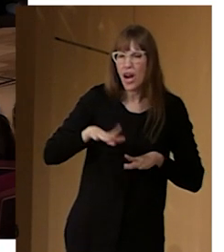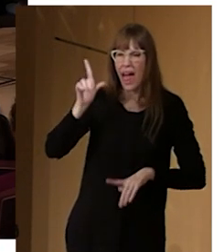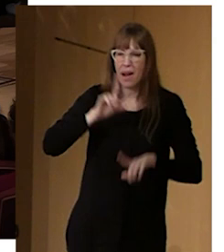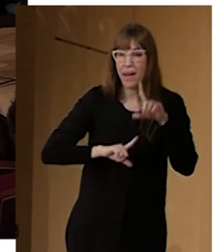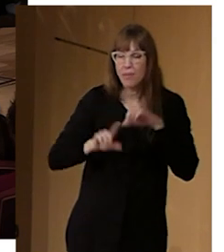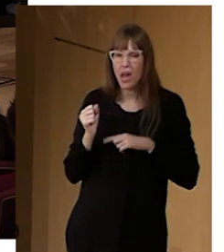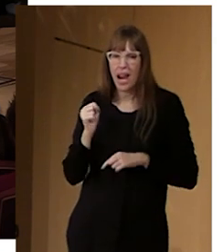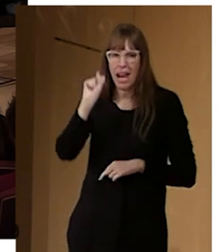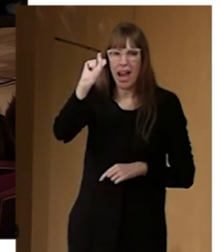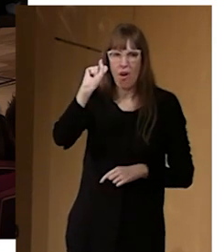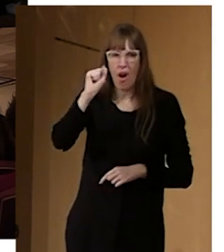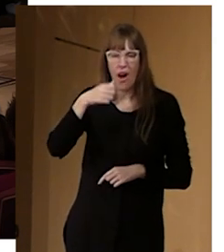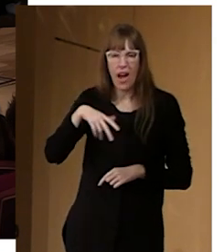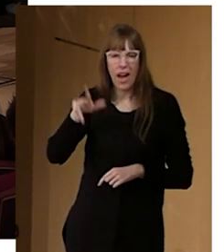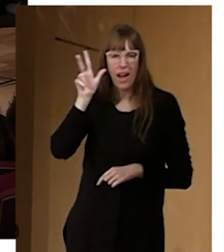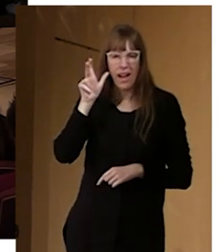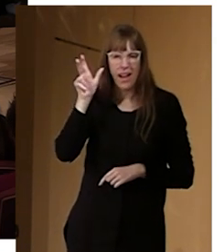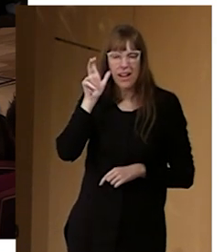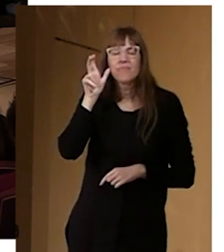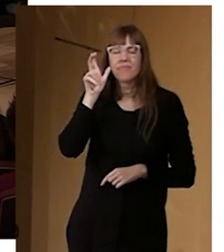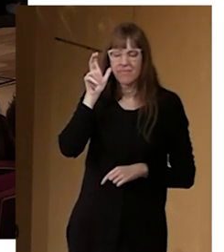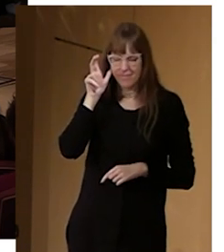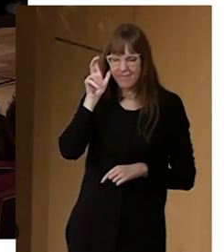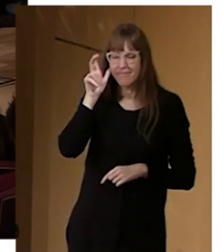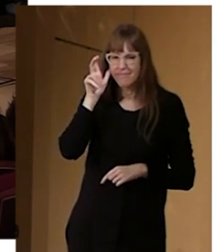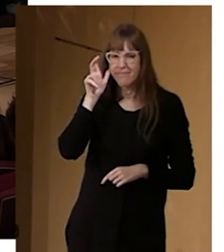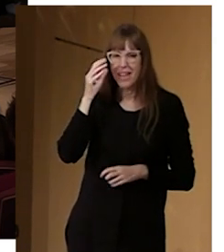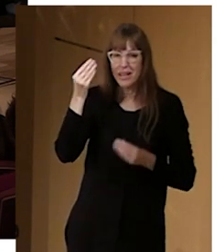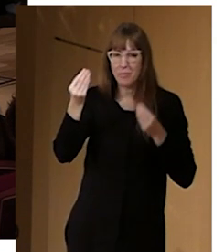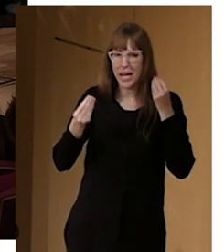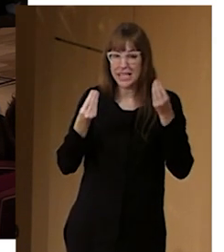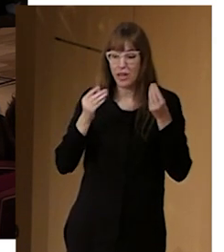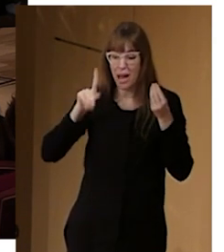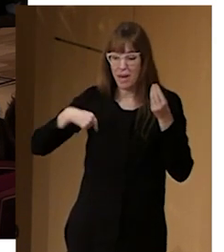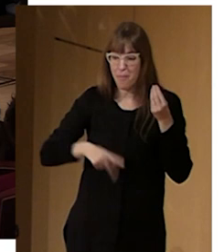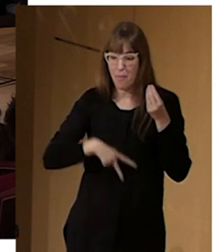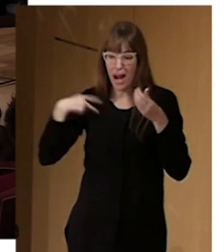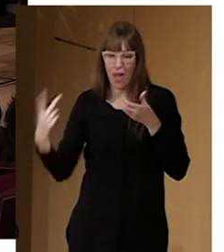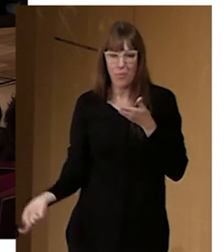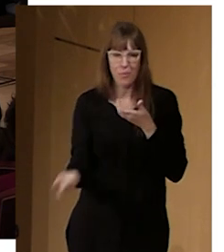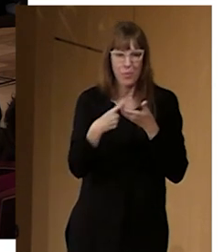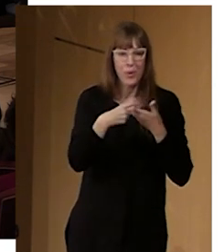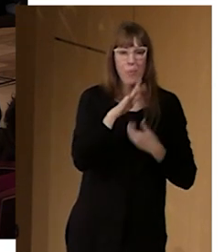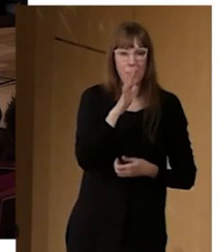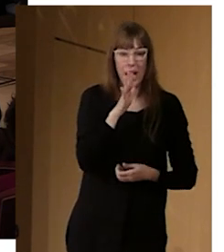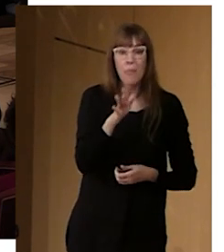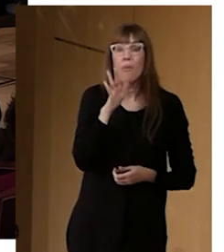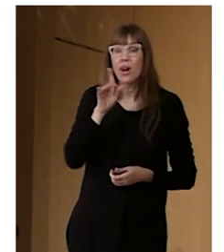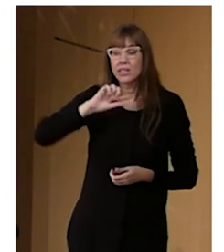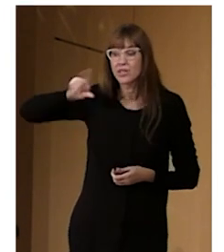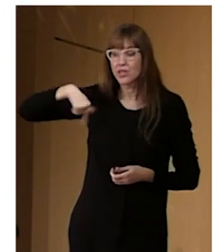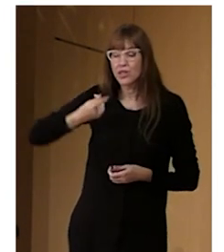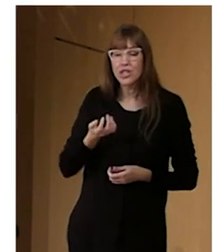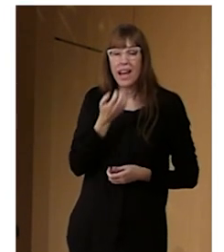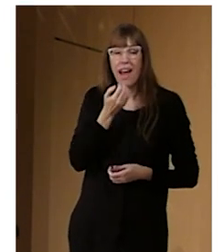qué Por qué centrarnos no en este proyecto de de invencibles en el Prado no que vamos a contar un poquito a modo de a modo de